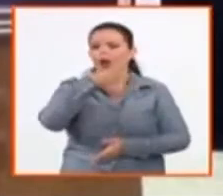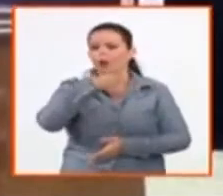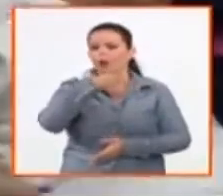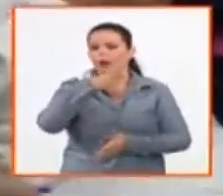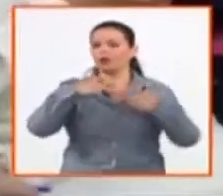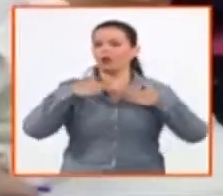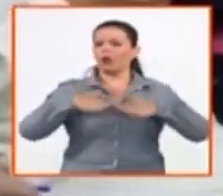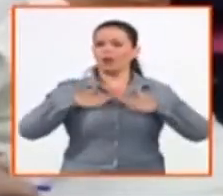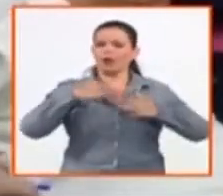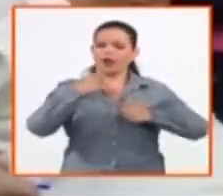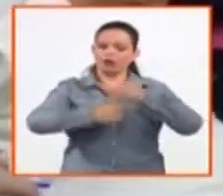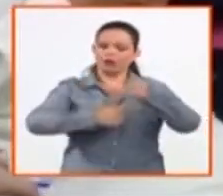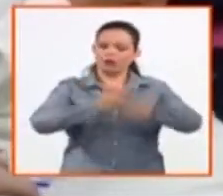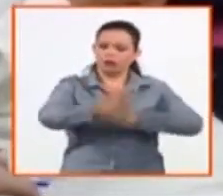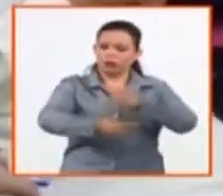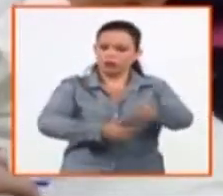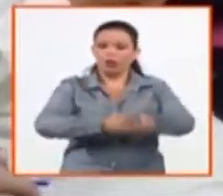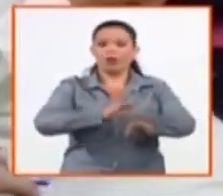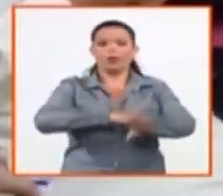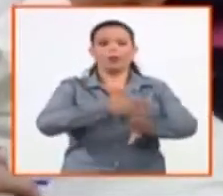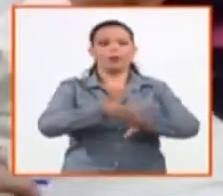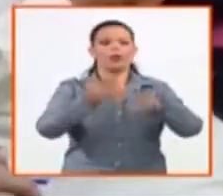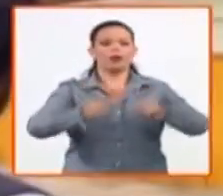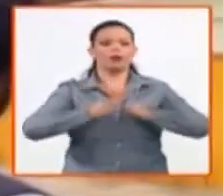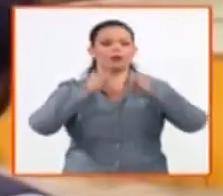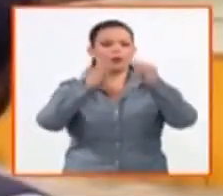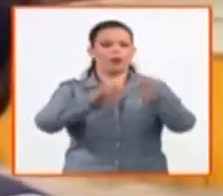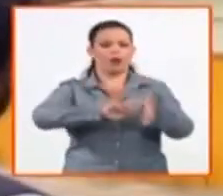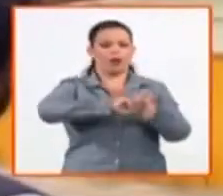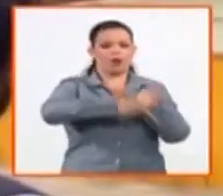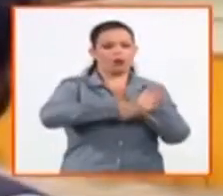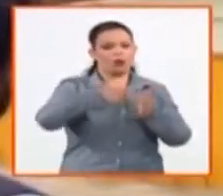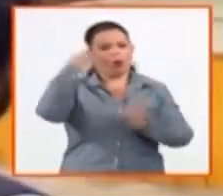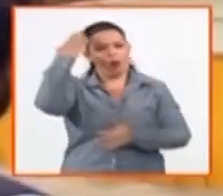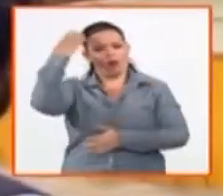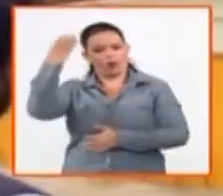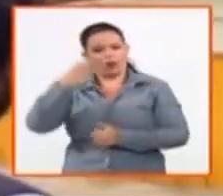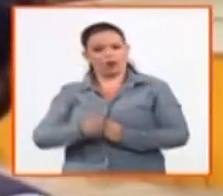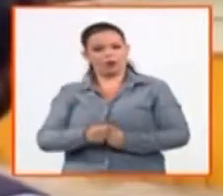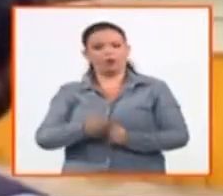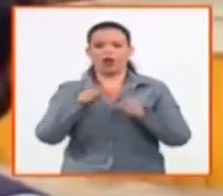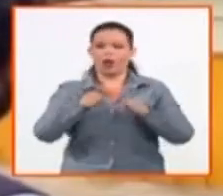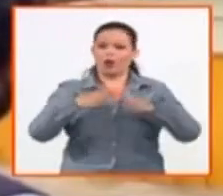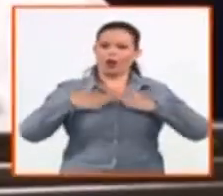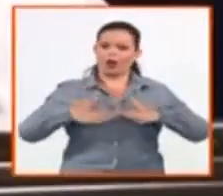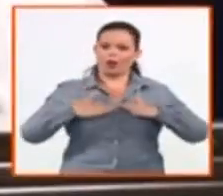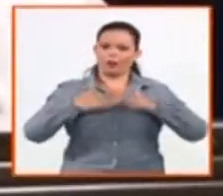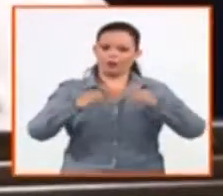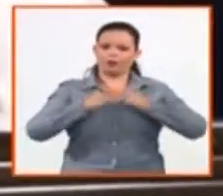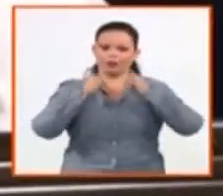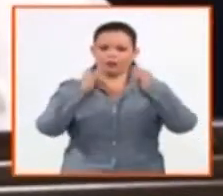de conocer la composición del nuevo gobierno, alargando la espera del pueblo afgano y de la comunidad internacional.